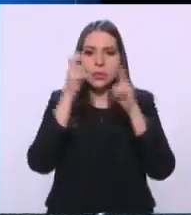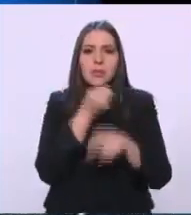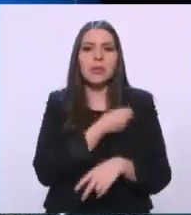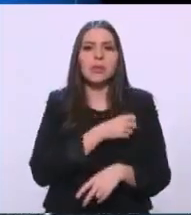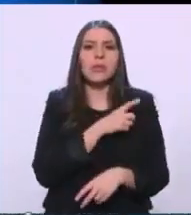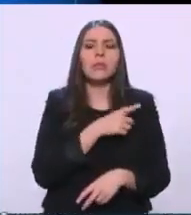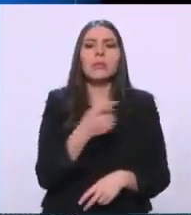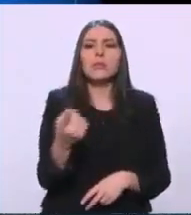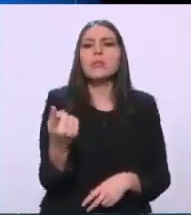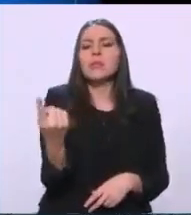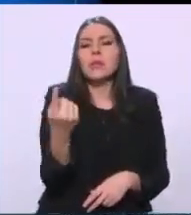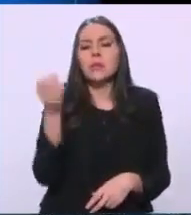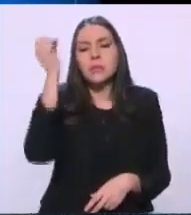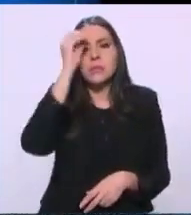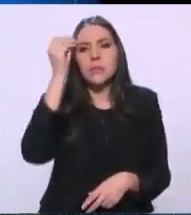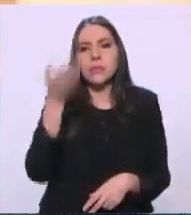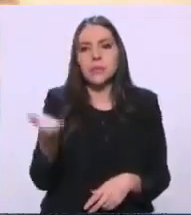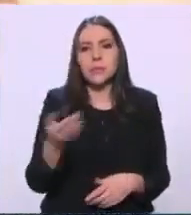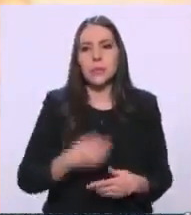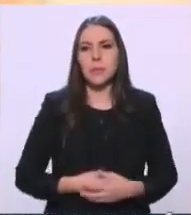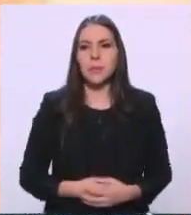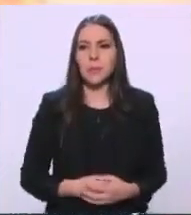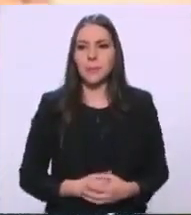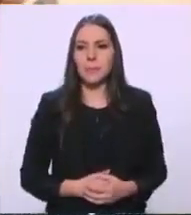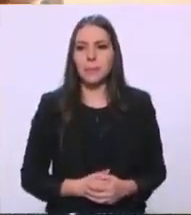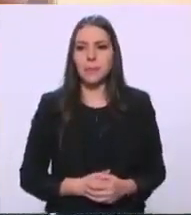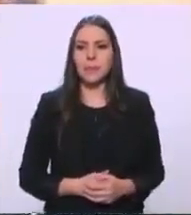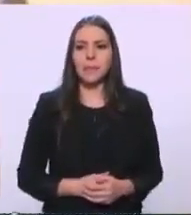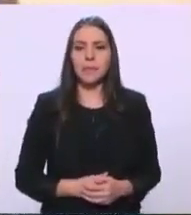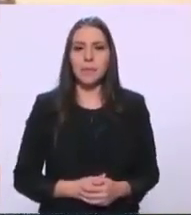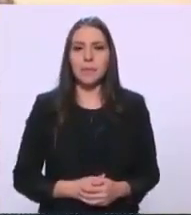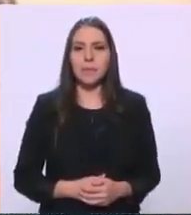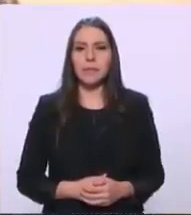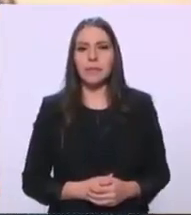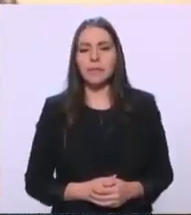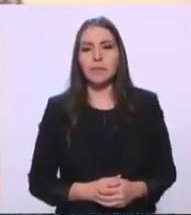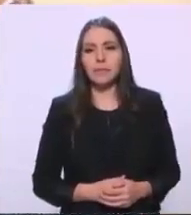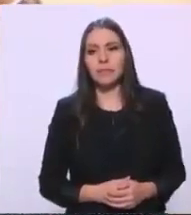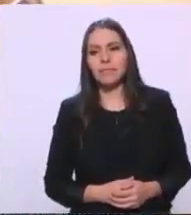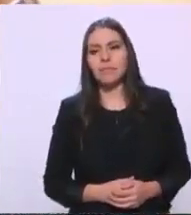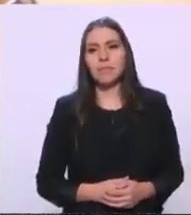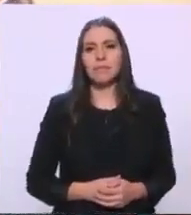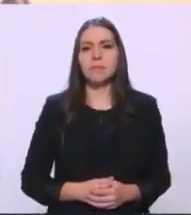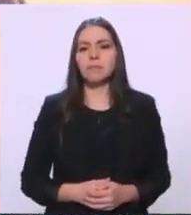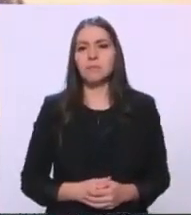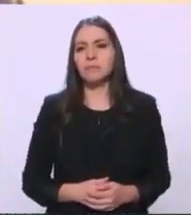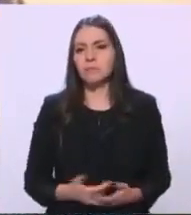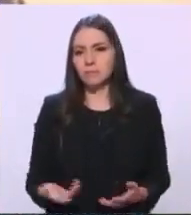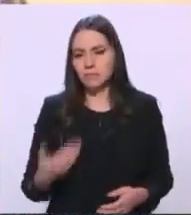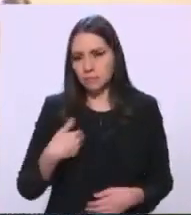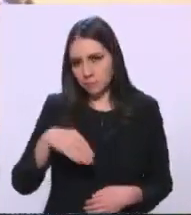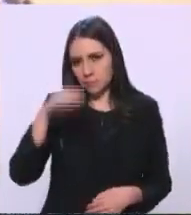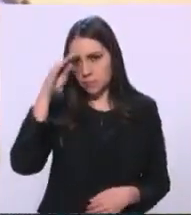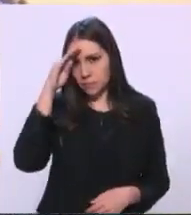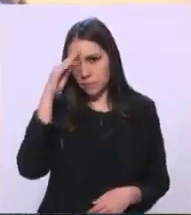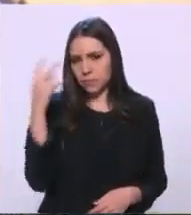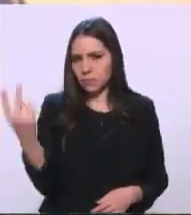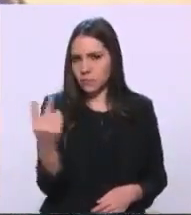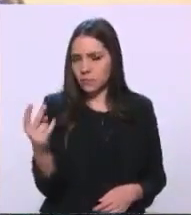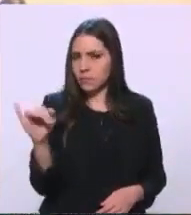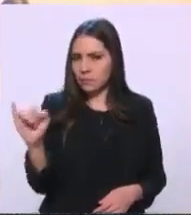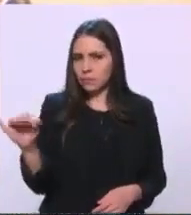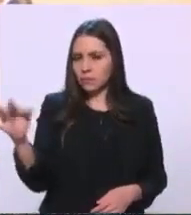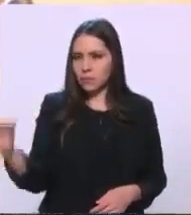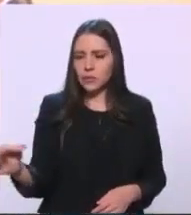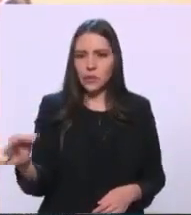este...? Sí, yo creo que tienen razón ustedes, Jonathan, tienen razón al